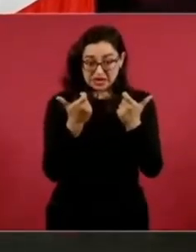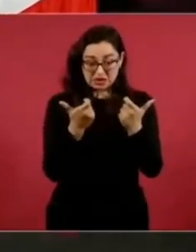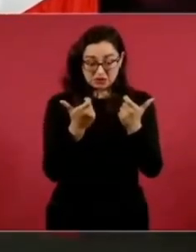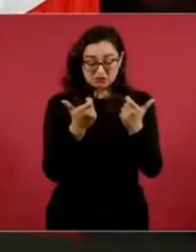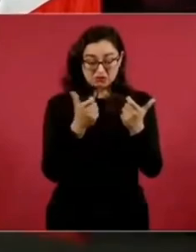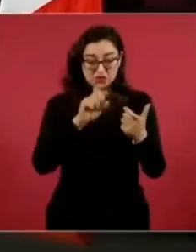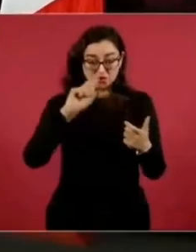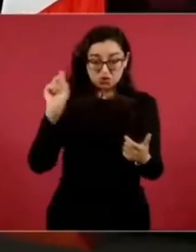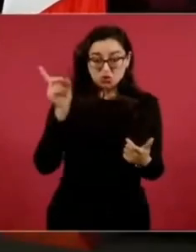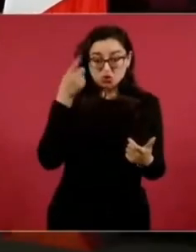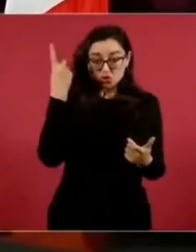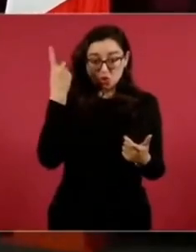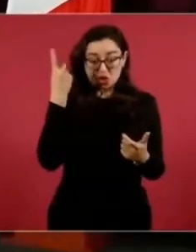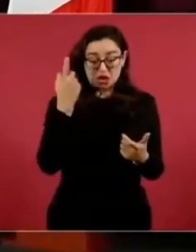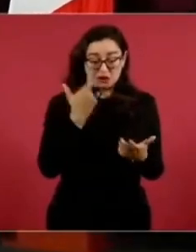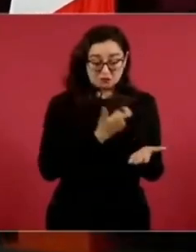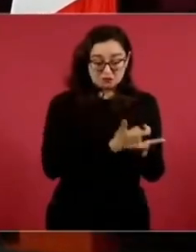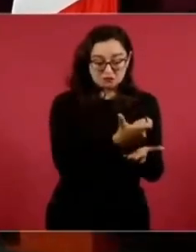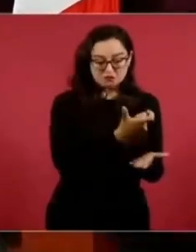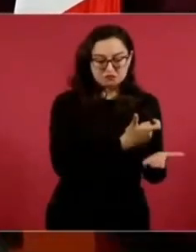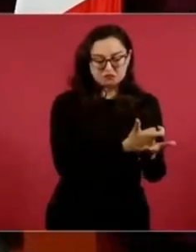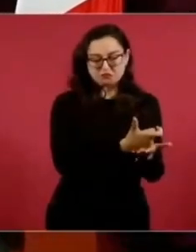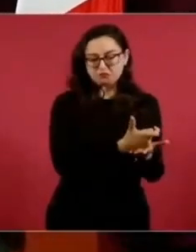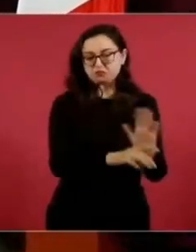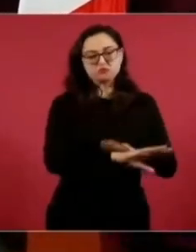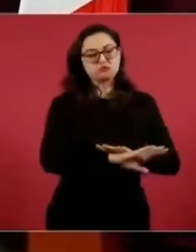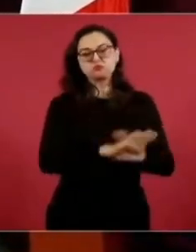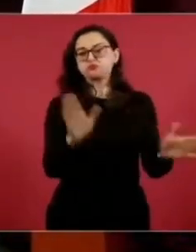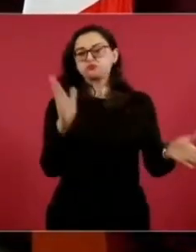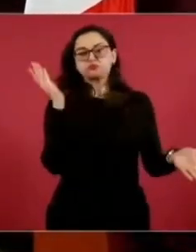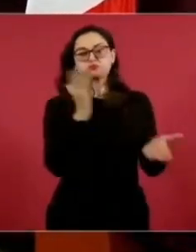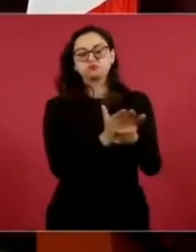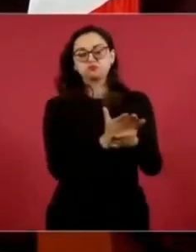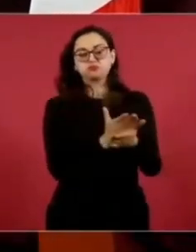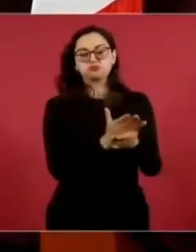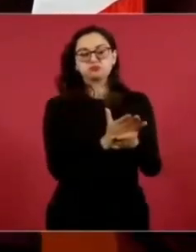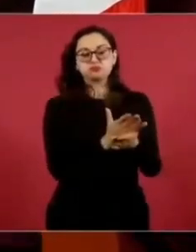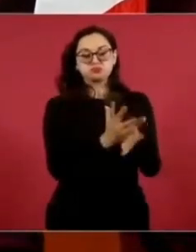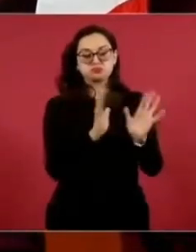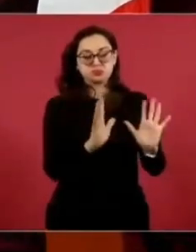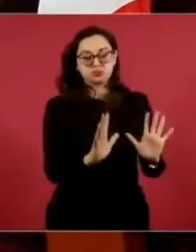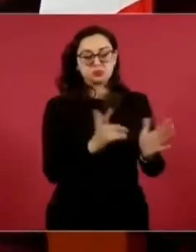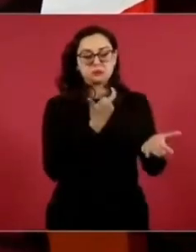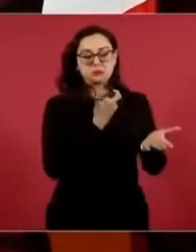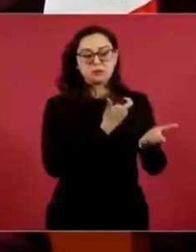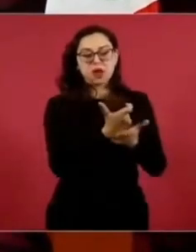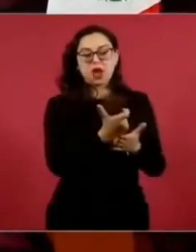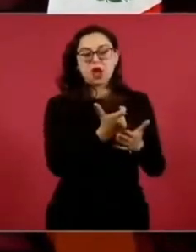especie con droga para que abrieran